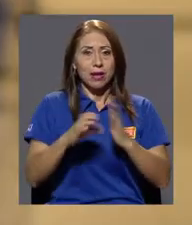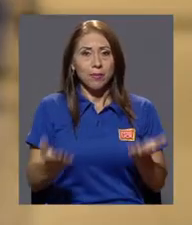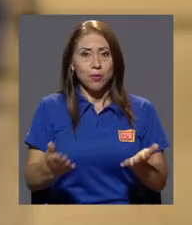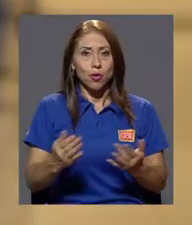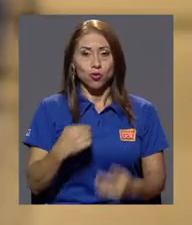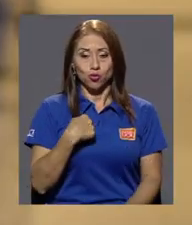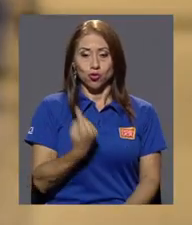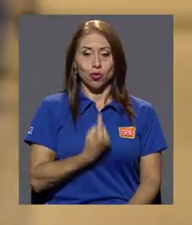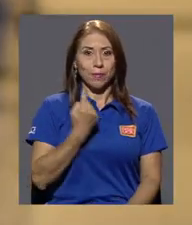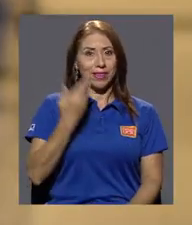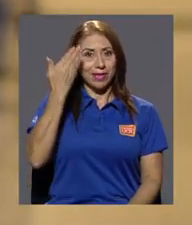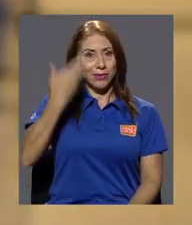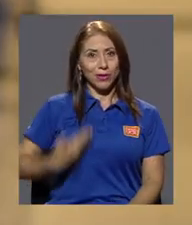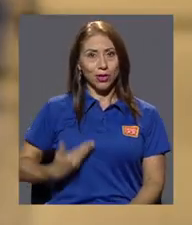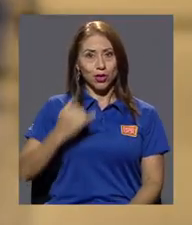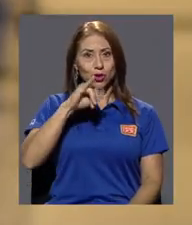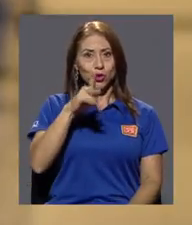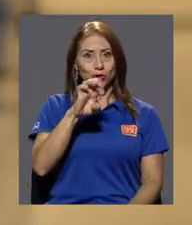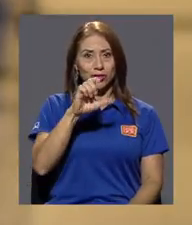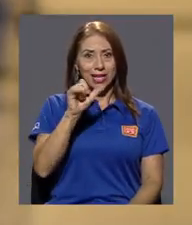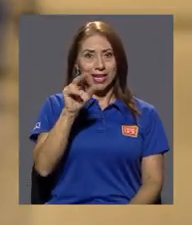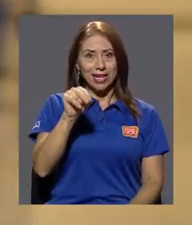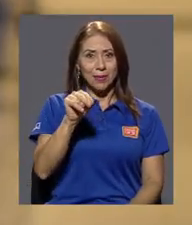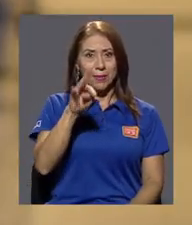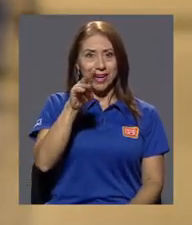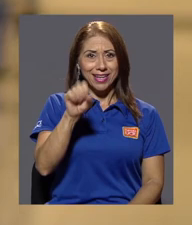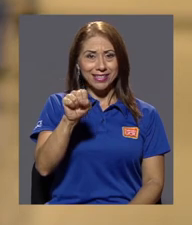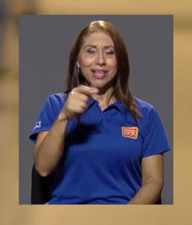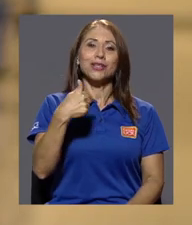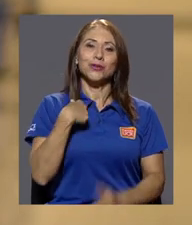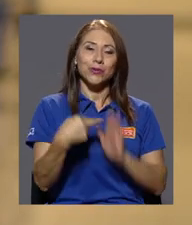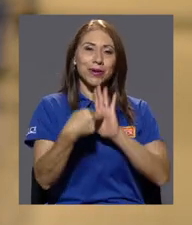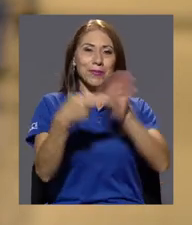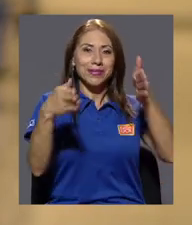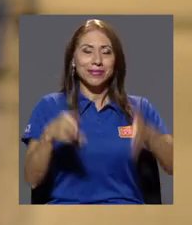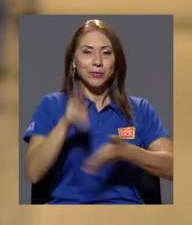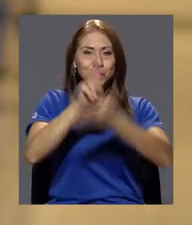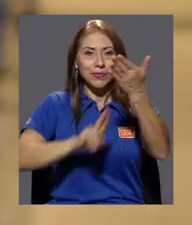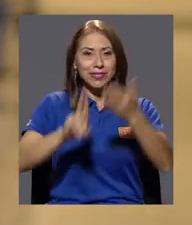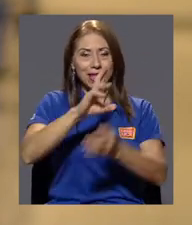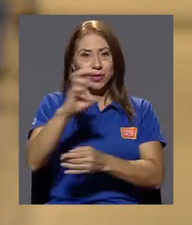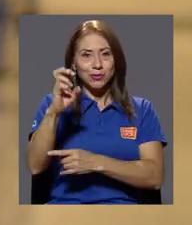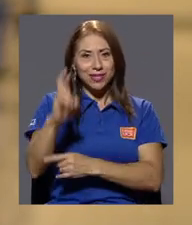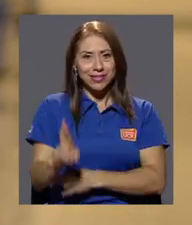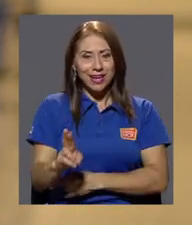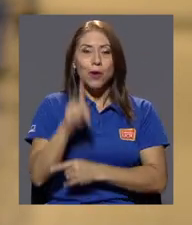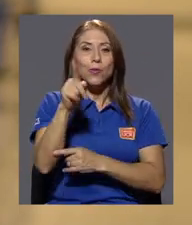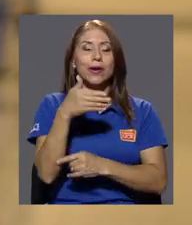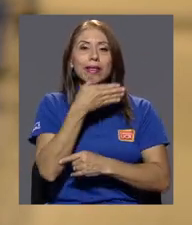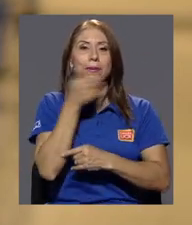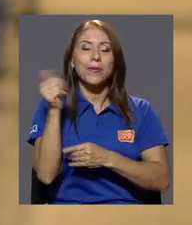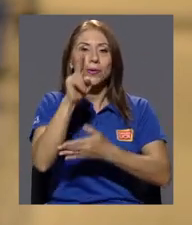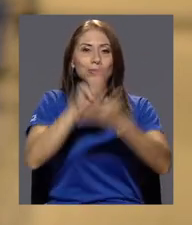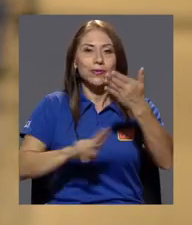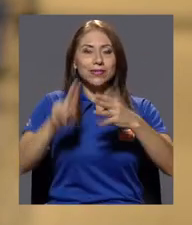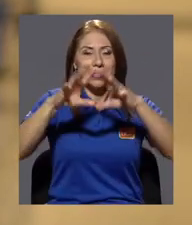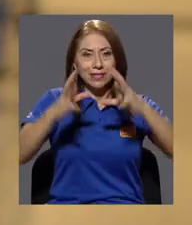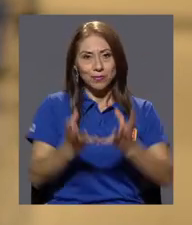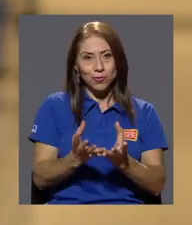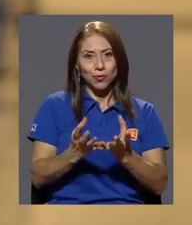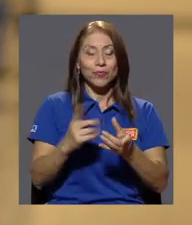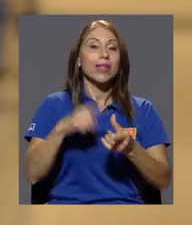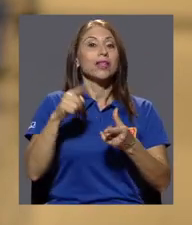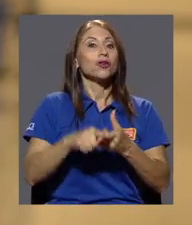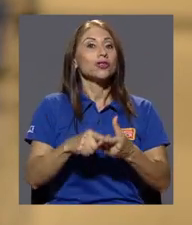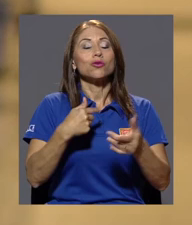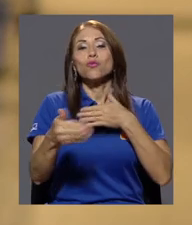no solo soy Jocelyn Brenes, soy Jocelyn Brenes representando la Universidad de Costa Rica, que es una de las mejores universidades del mundo. Entonces